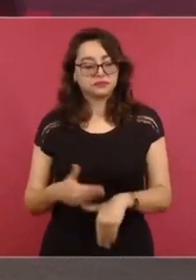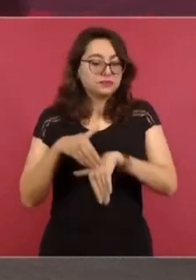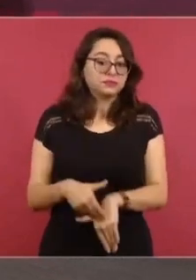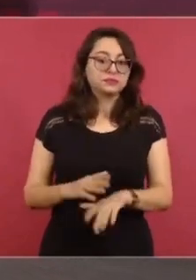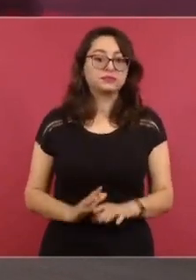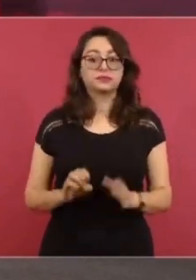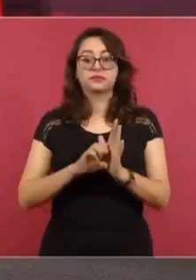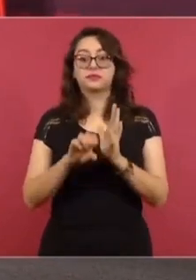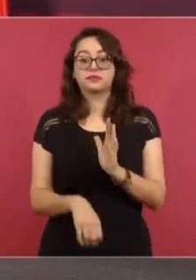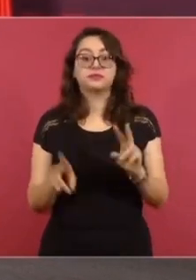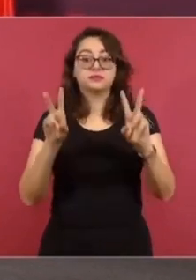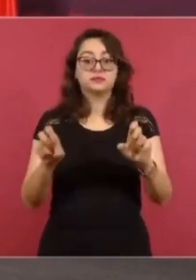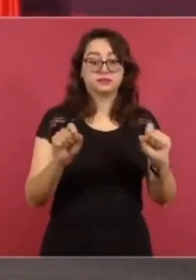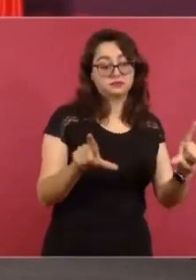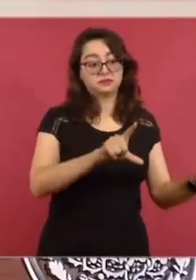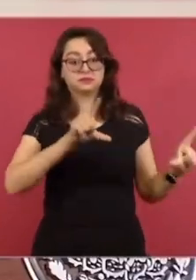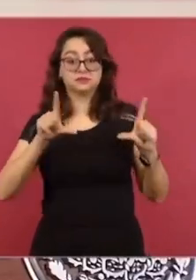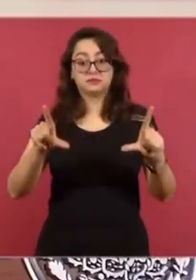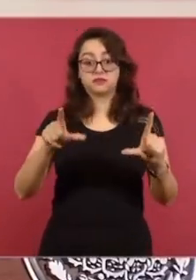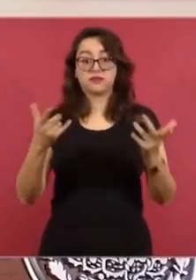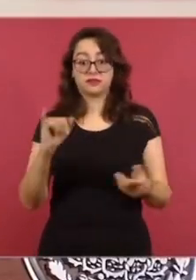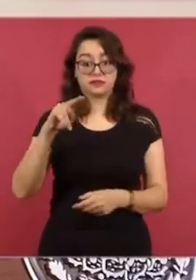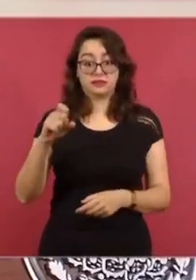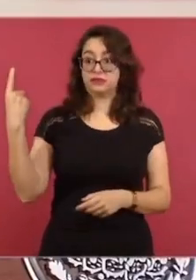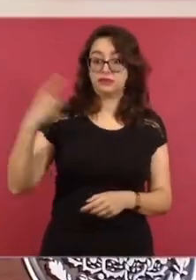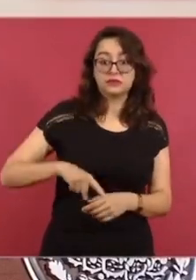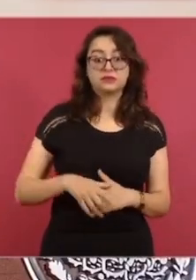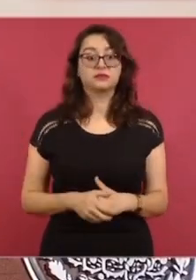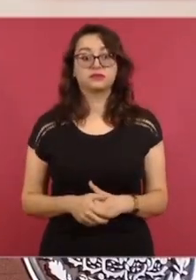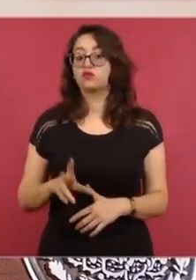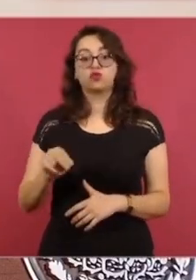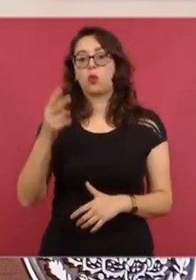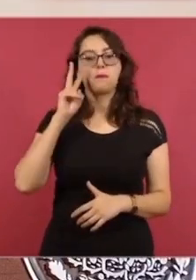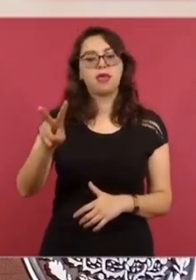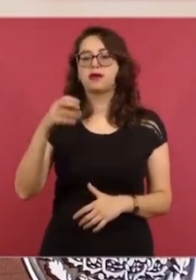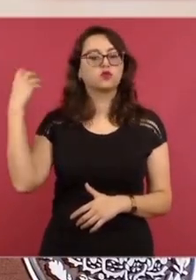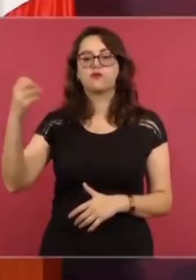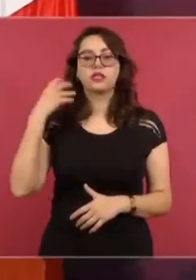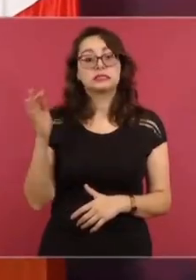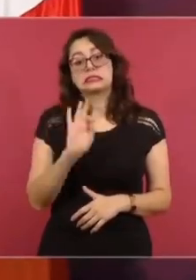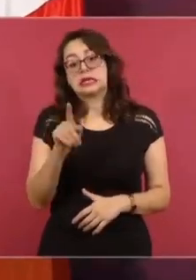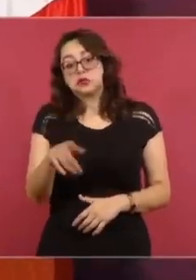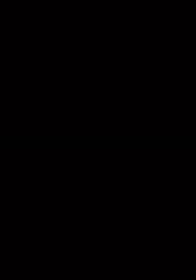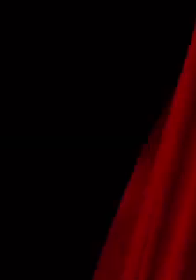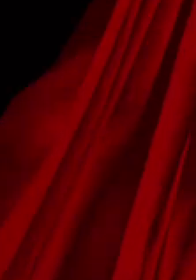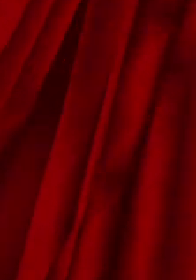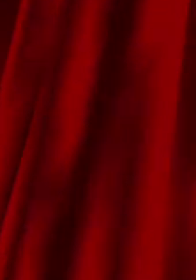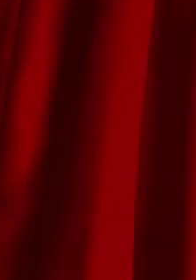programa, no te vaya a causar algún enojo.